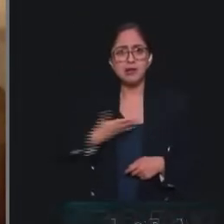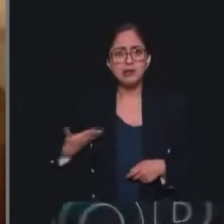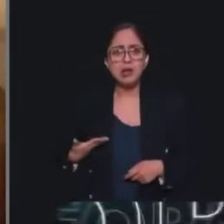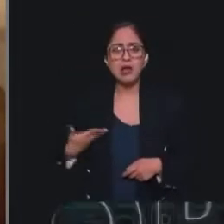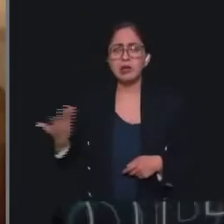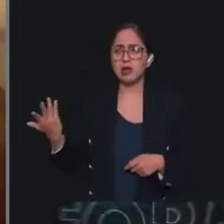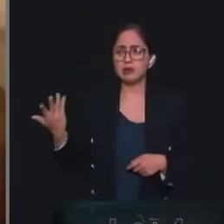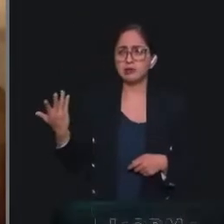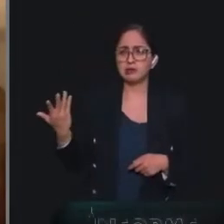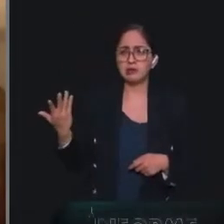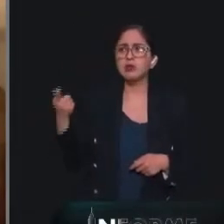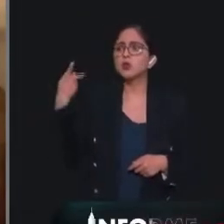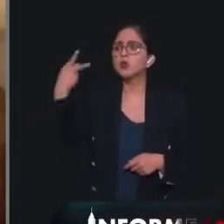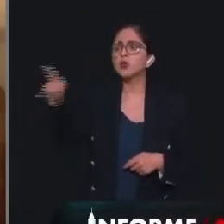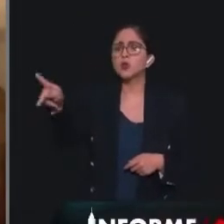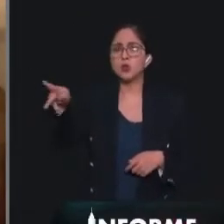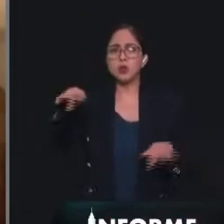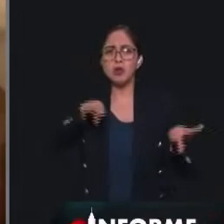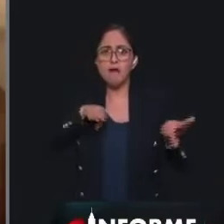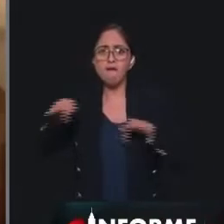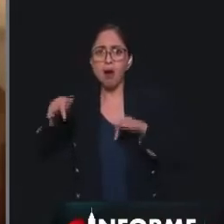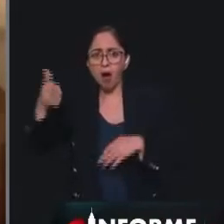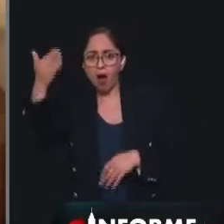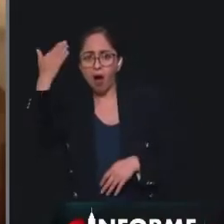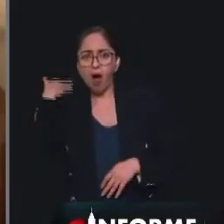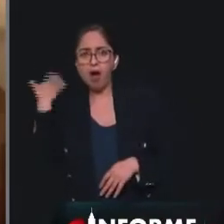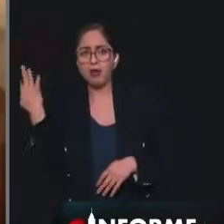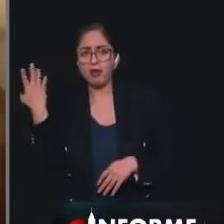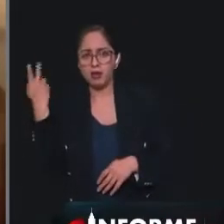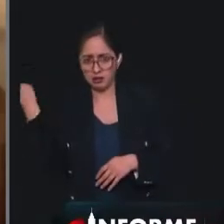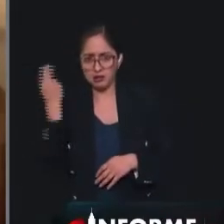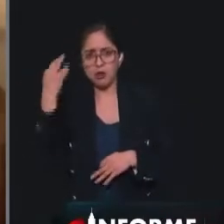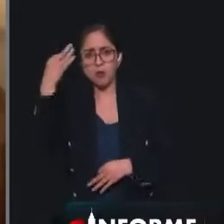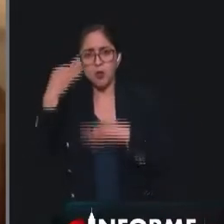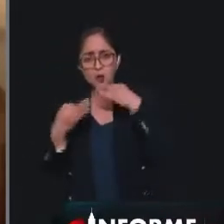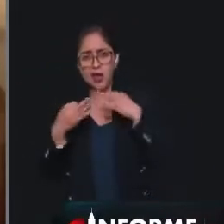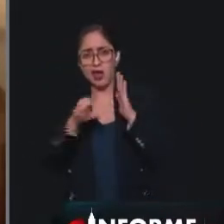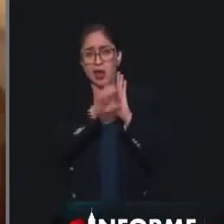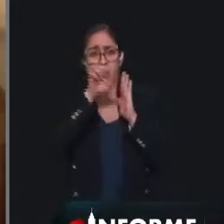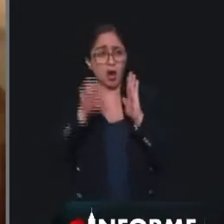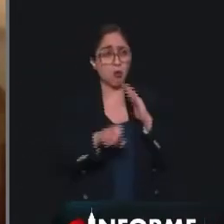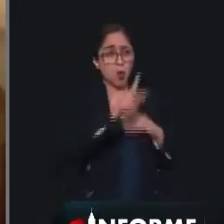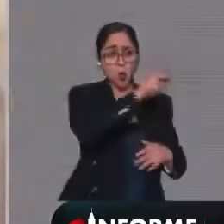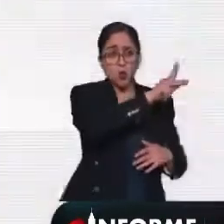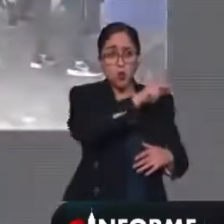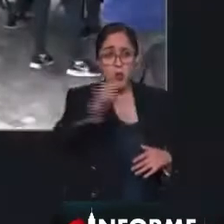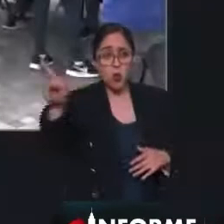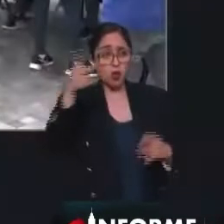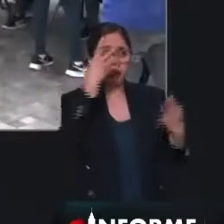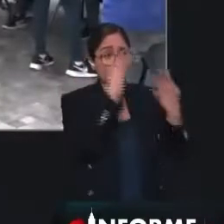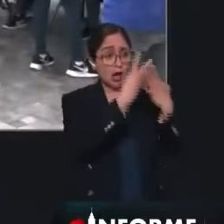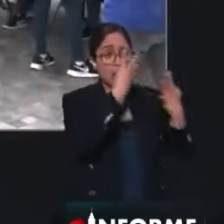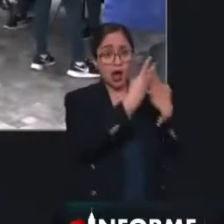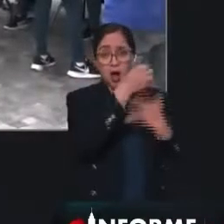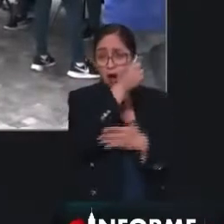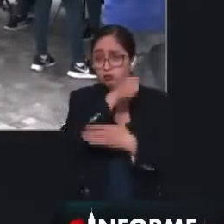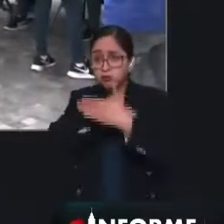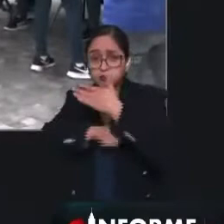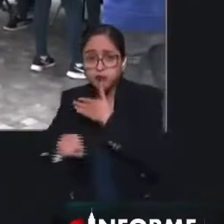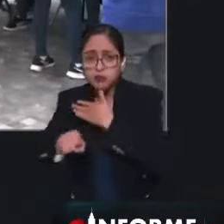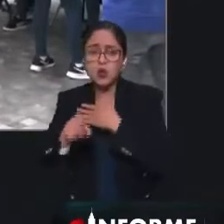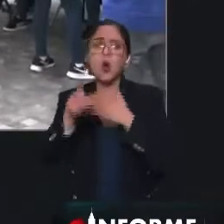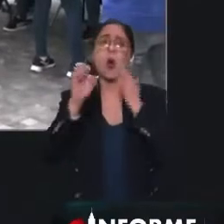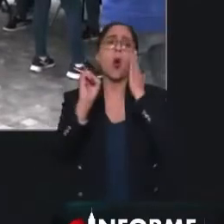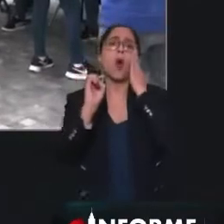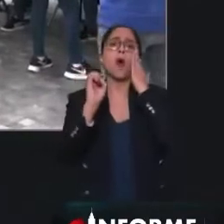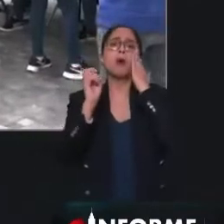en el pasado reciente. No necesariamente queremos todos que los metan a la cárcel, a lo mejor no es posible, a lo mejor es mejor una sanción